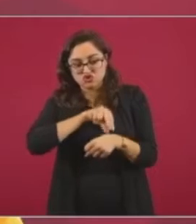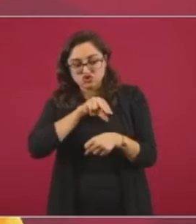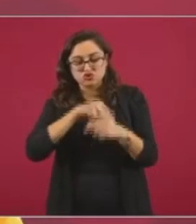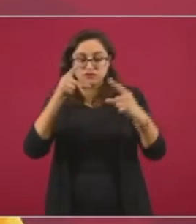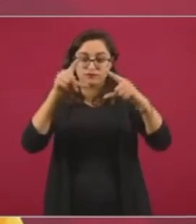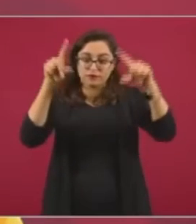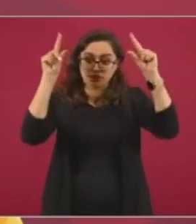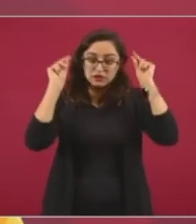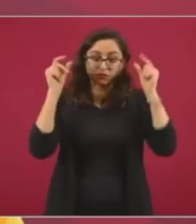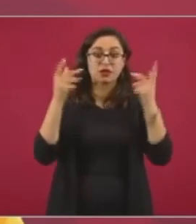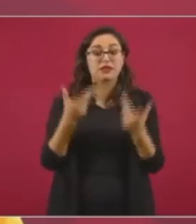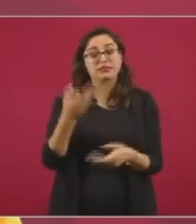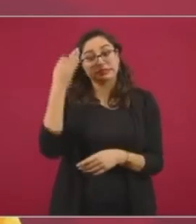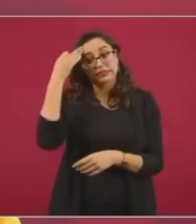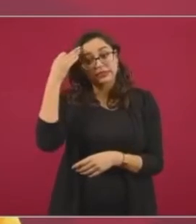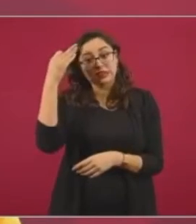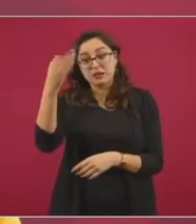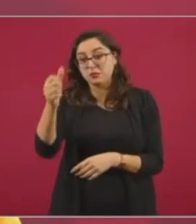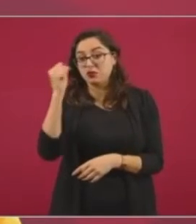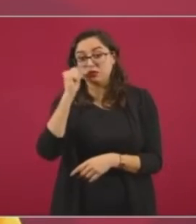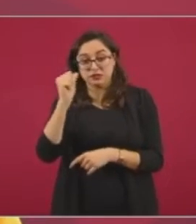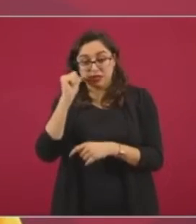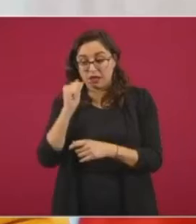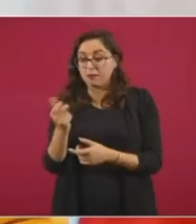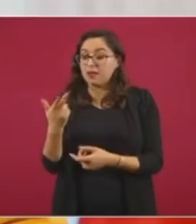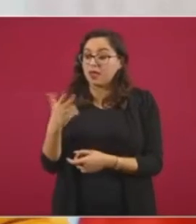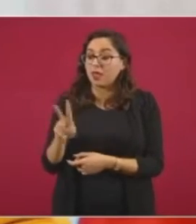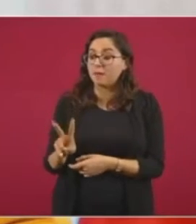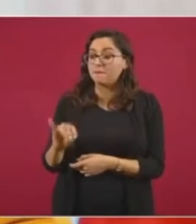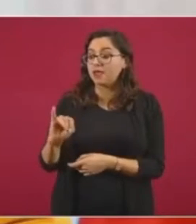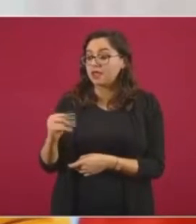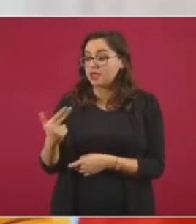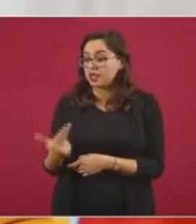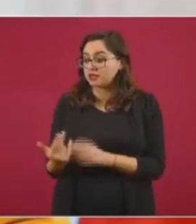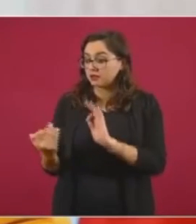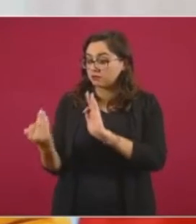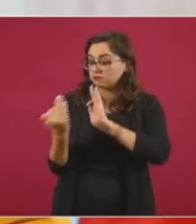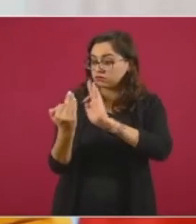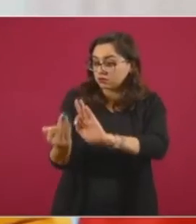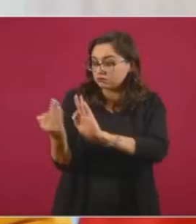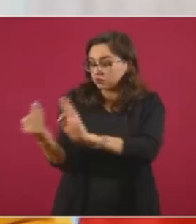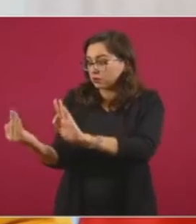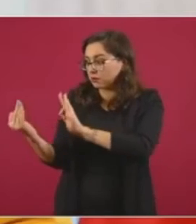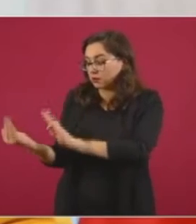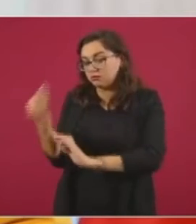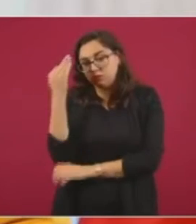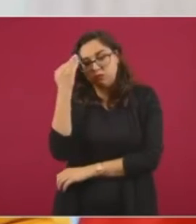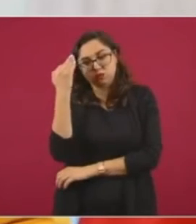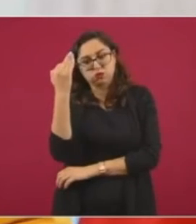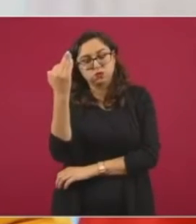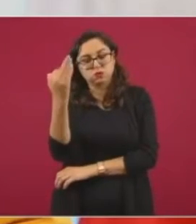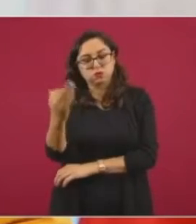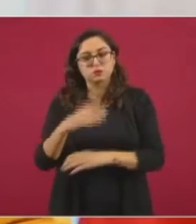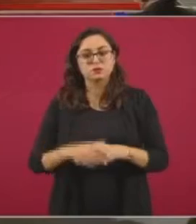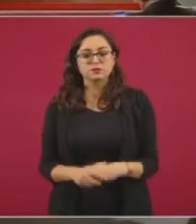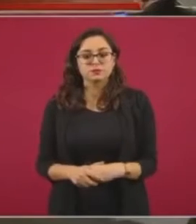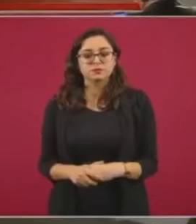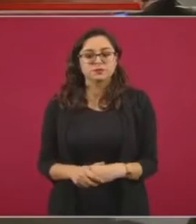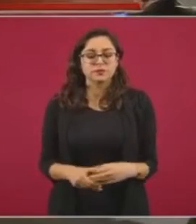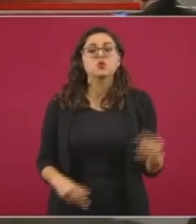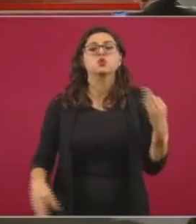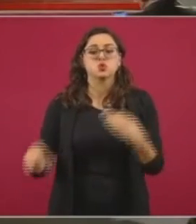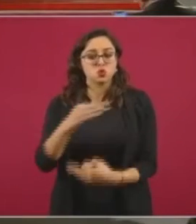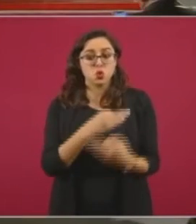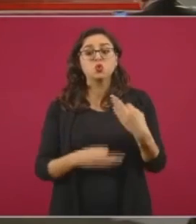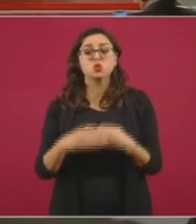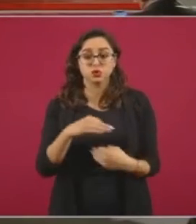durante mucho tiempo en la primera línea de los servicios relacionados con el VIH. Todos y todas podemos contribuir